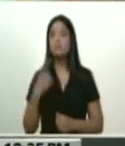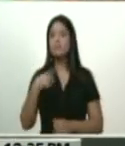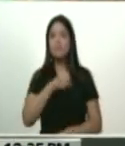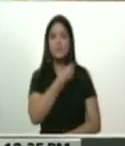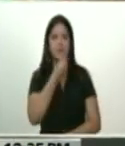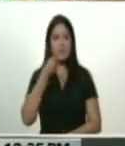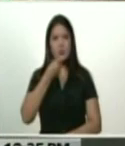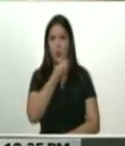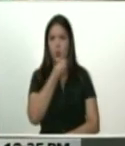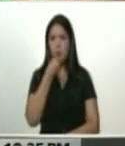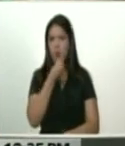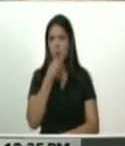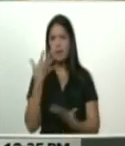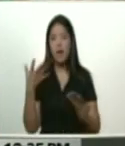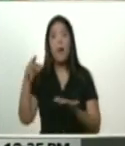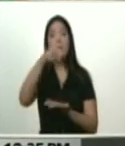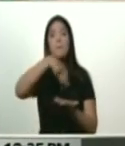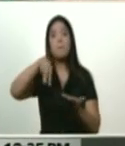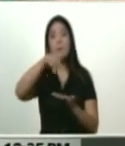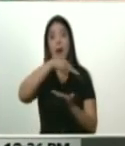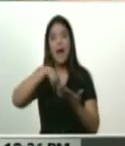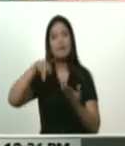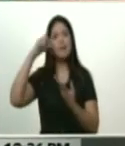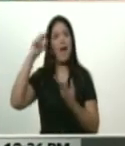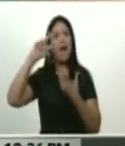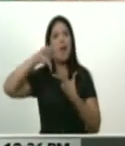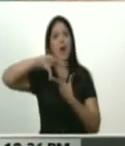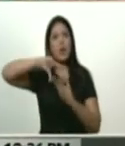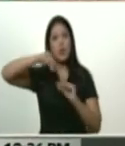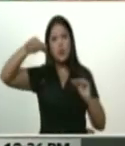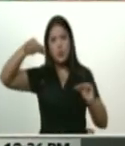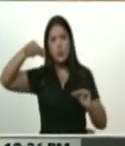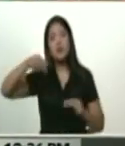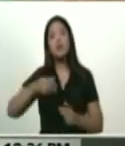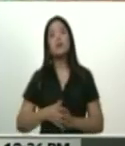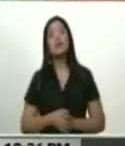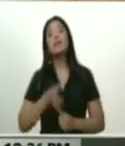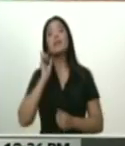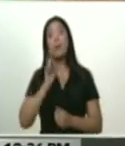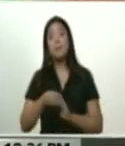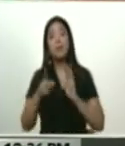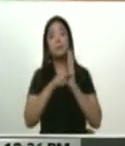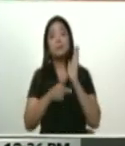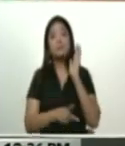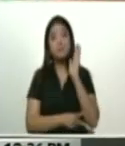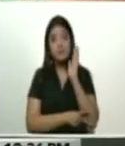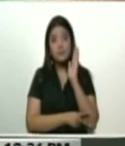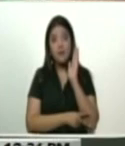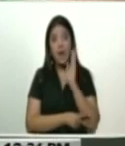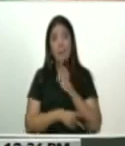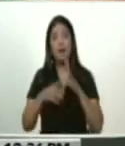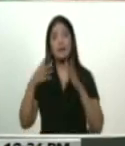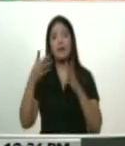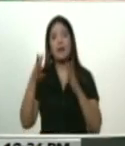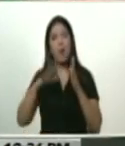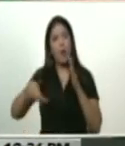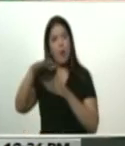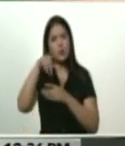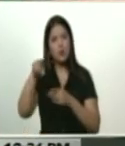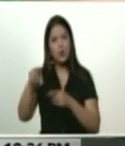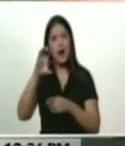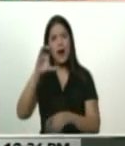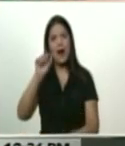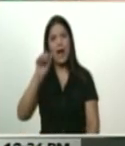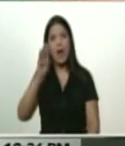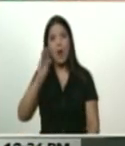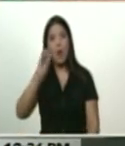de gran formato en la Plaza Diego Ibarra y hemos incorporado el Parque Los Caobos como un escenario para